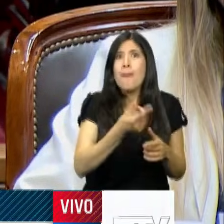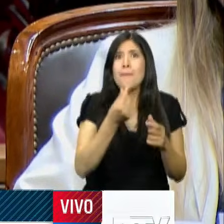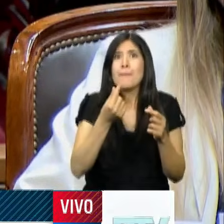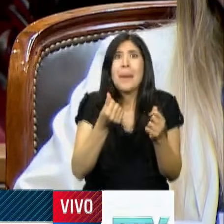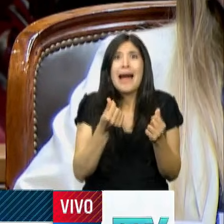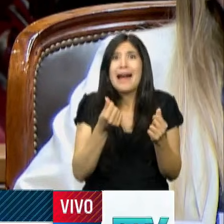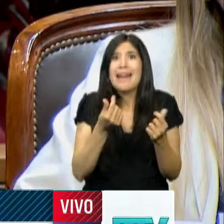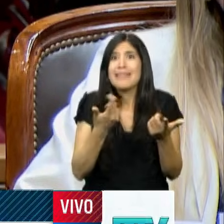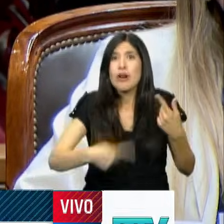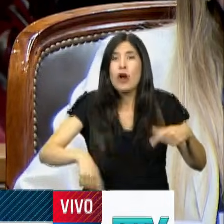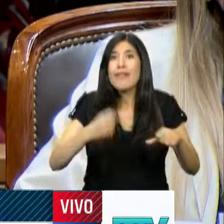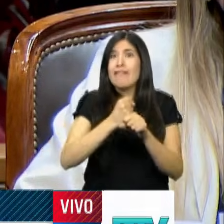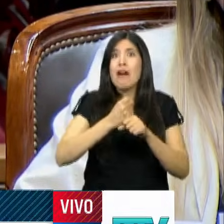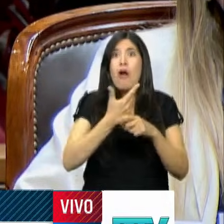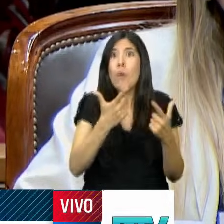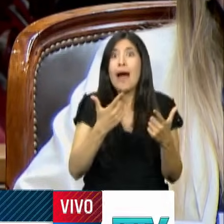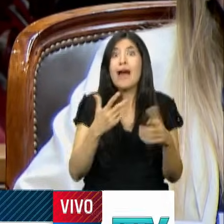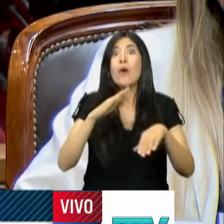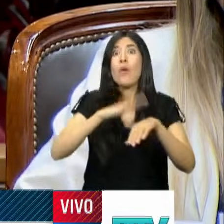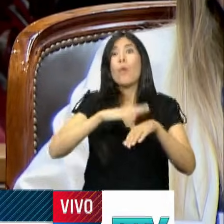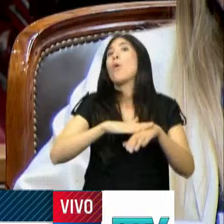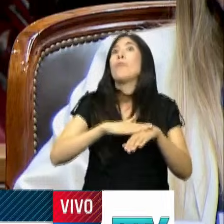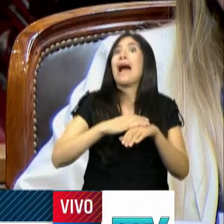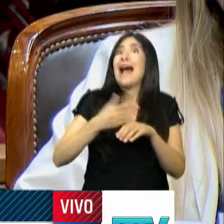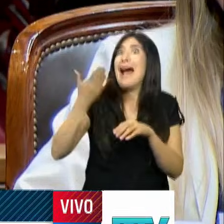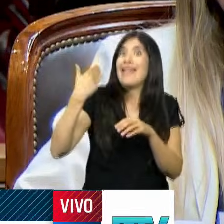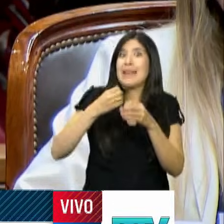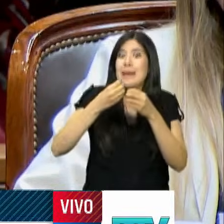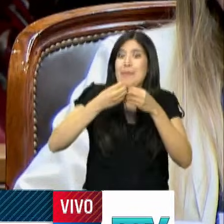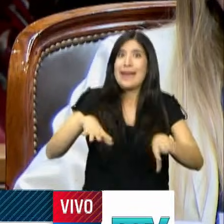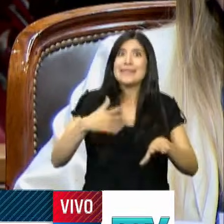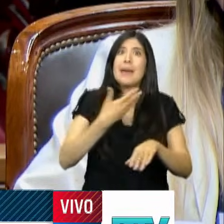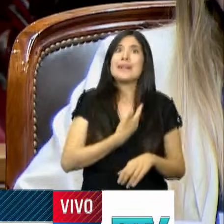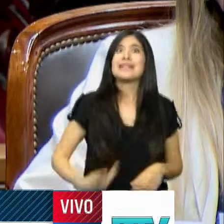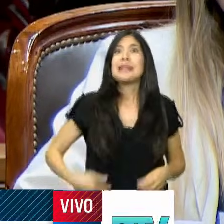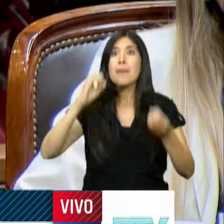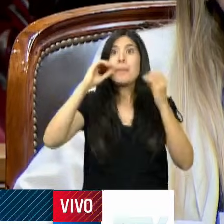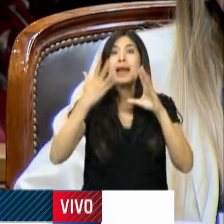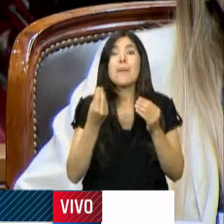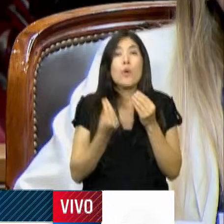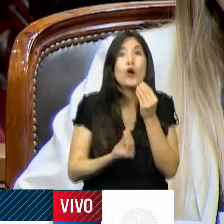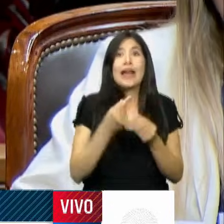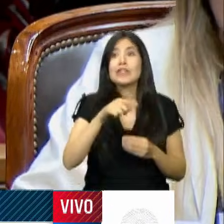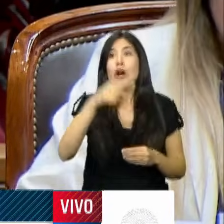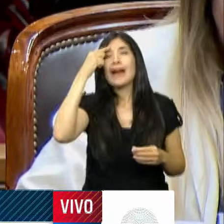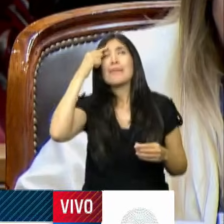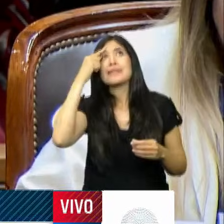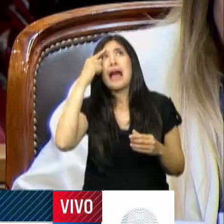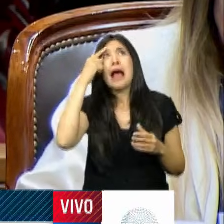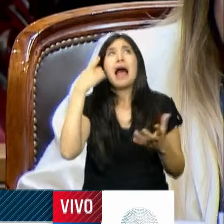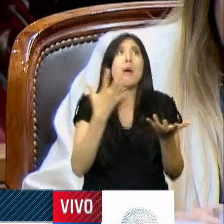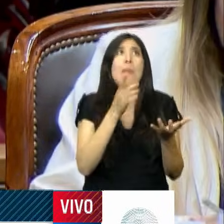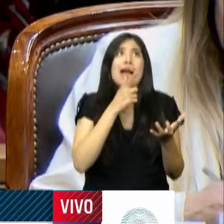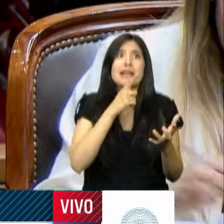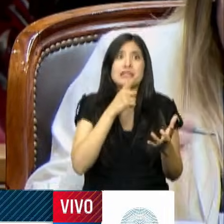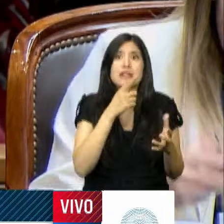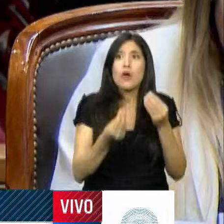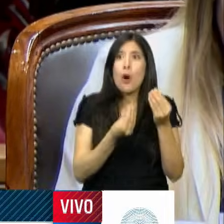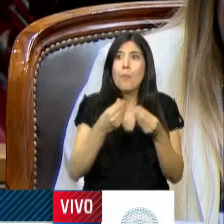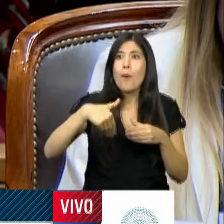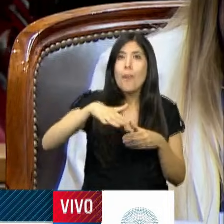su trabajo a partir del gobierno del presidente Milei, creyendo que solamente van a ser reabsorbidos por